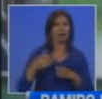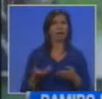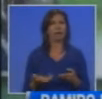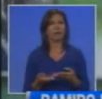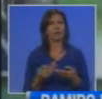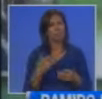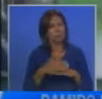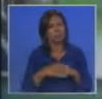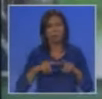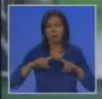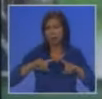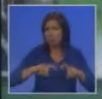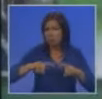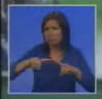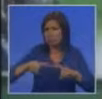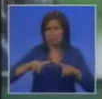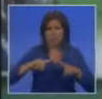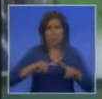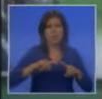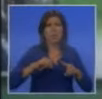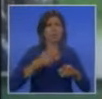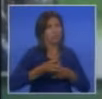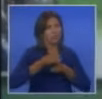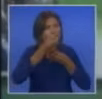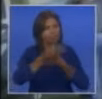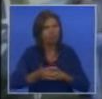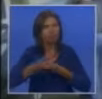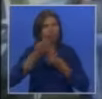la iremos presentando junto con la fiscalía ante